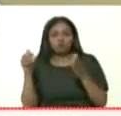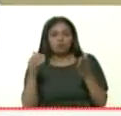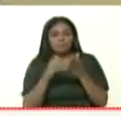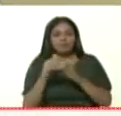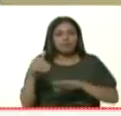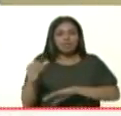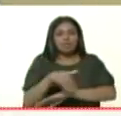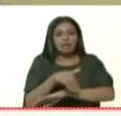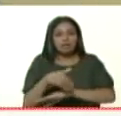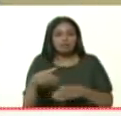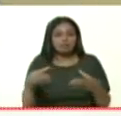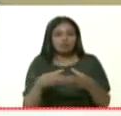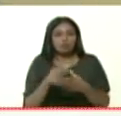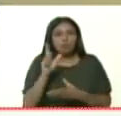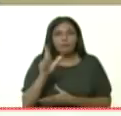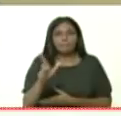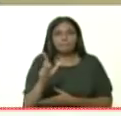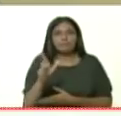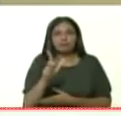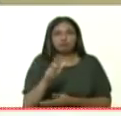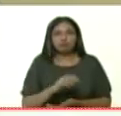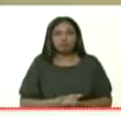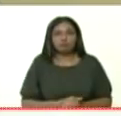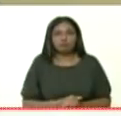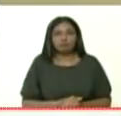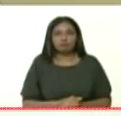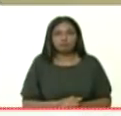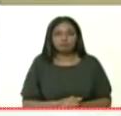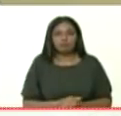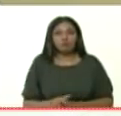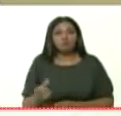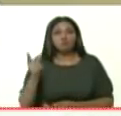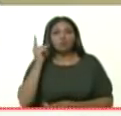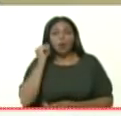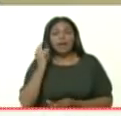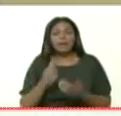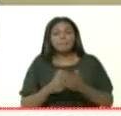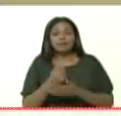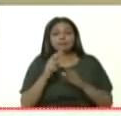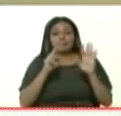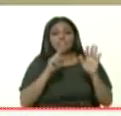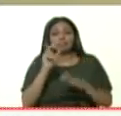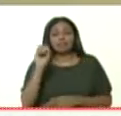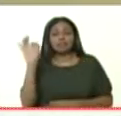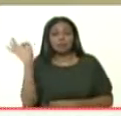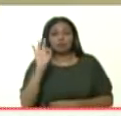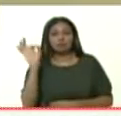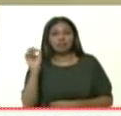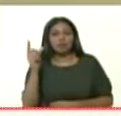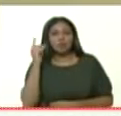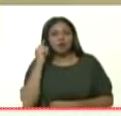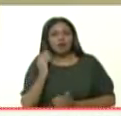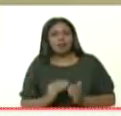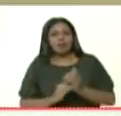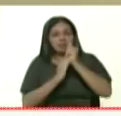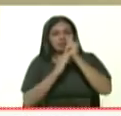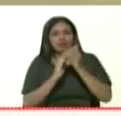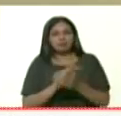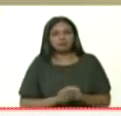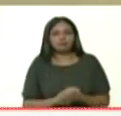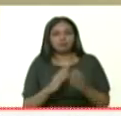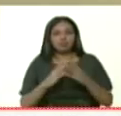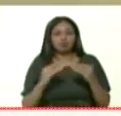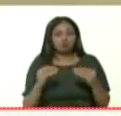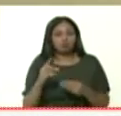calles del Partido Socialista Unido de Venezuela son mujeres. 70% son mujeres. De todas